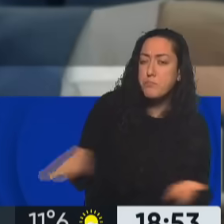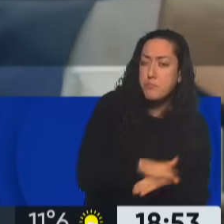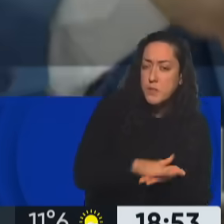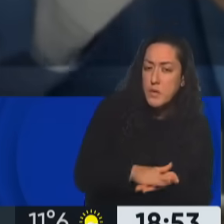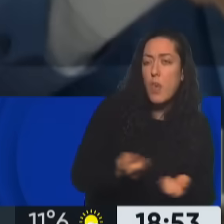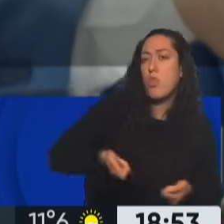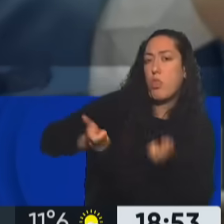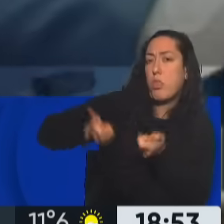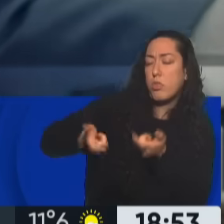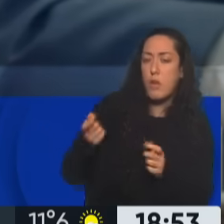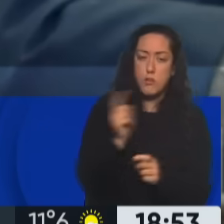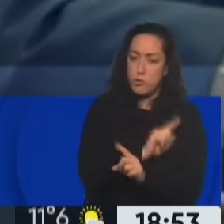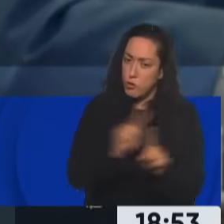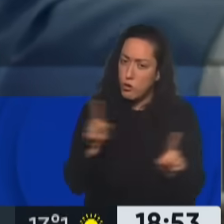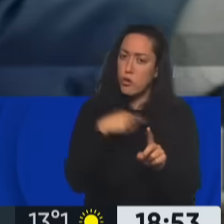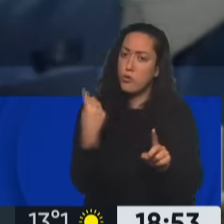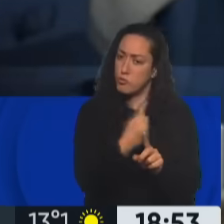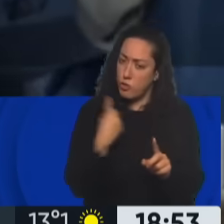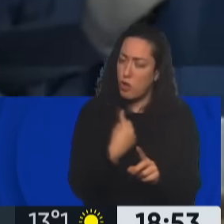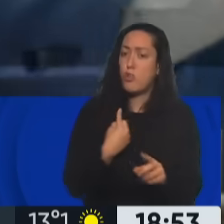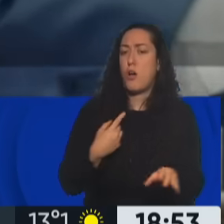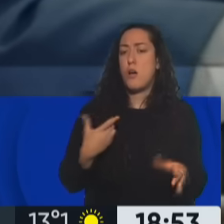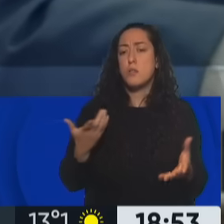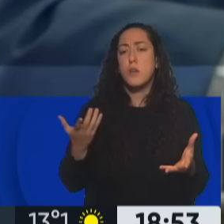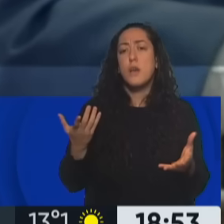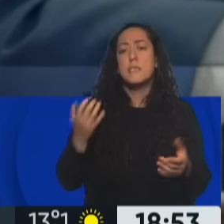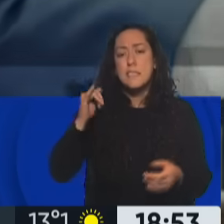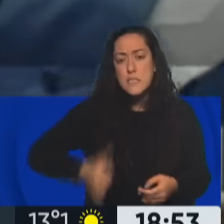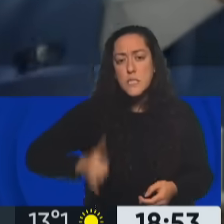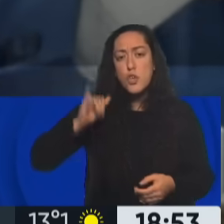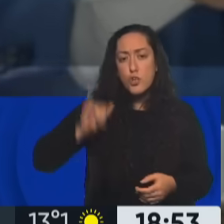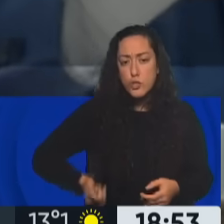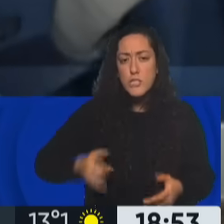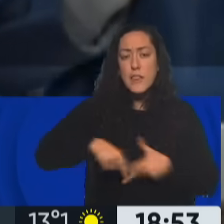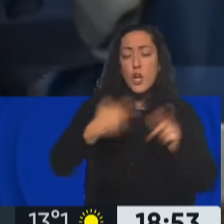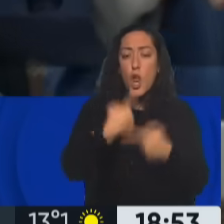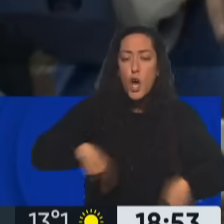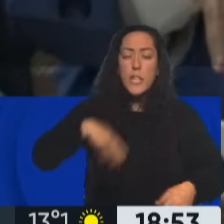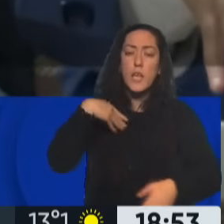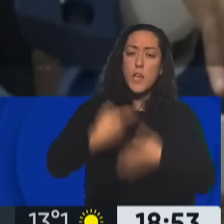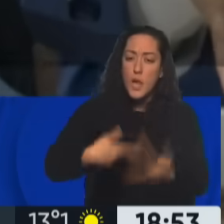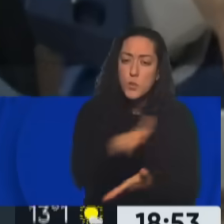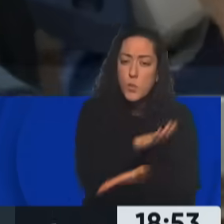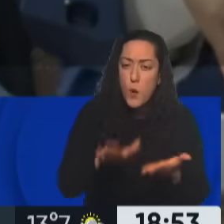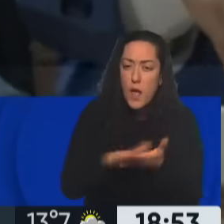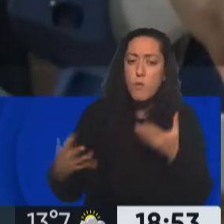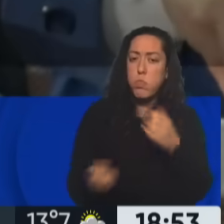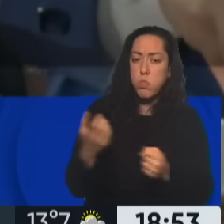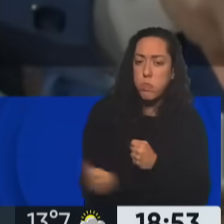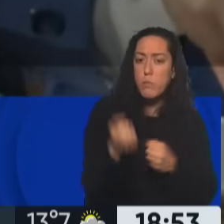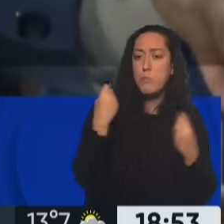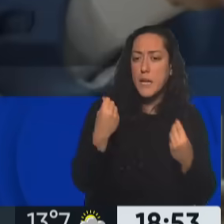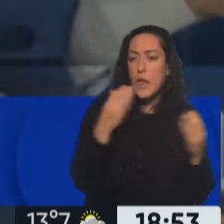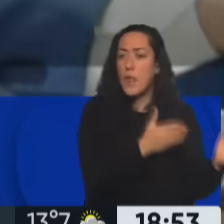de matérias-primas. Precisamos acessar e desenvolver tecnologias que permitam participar de todas